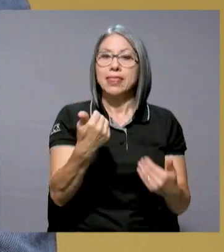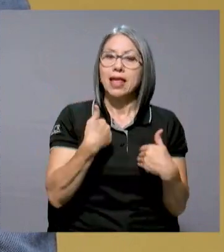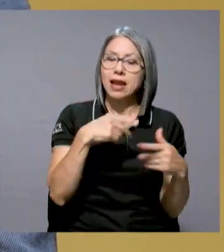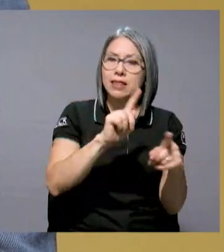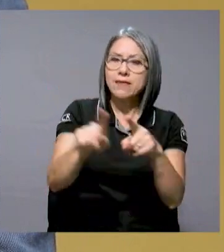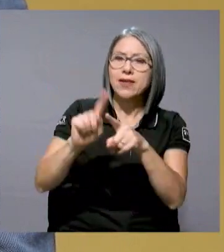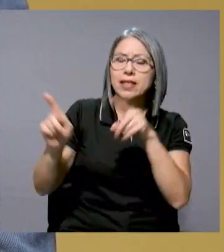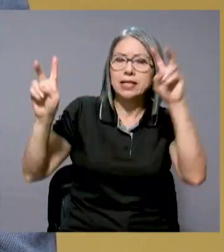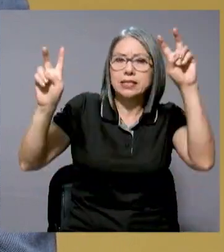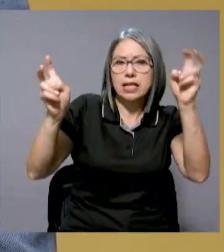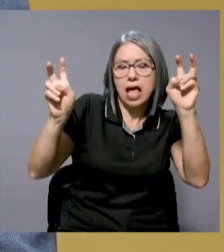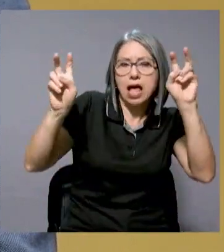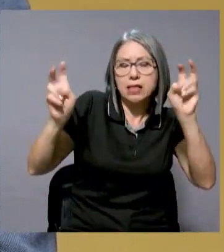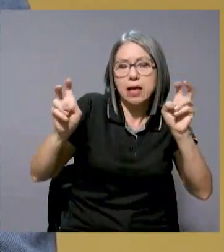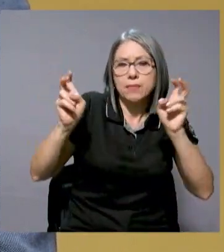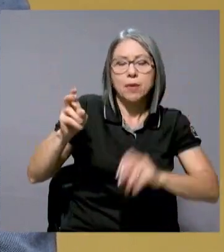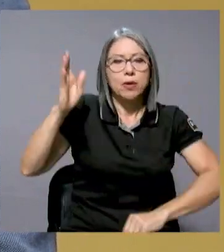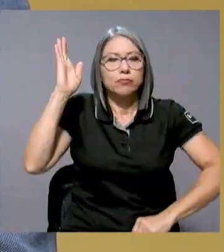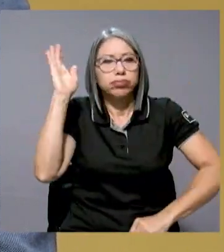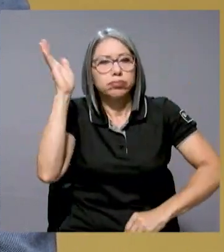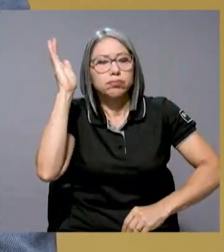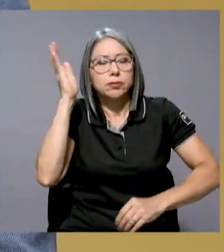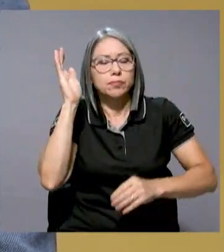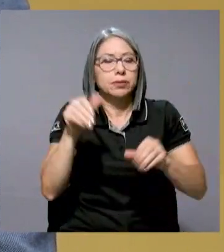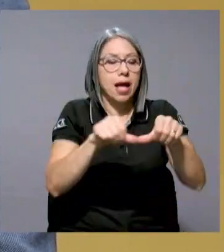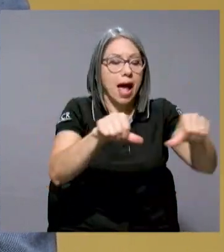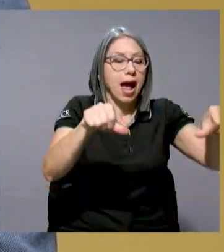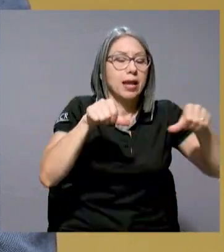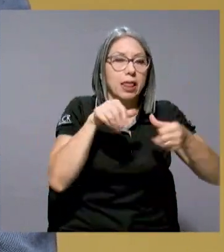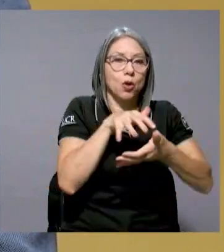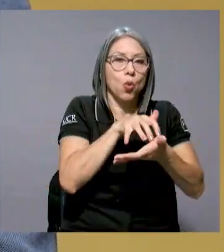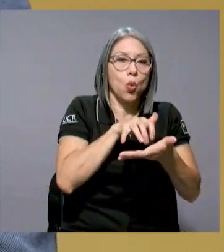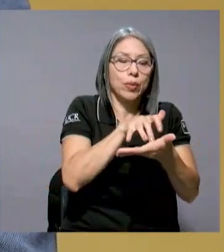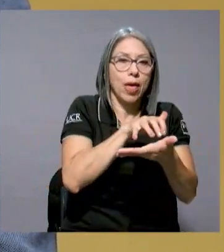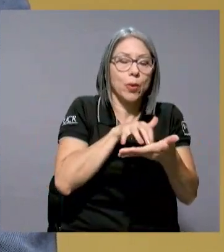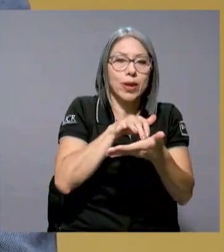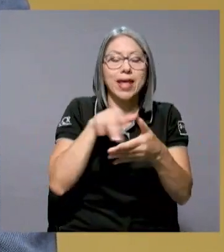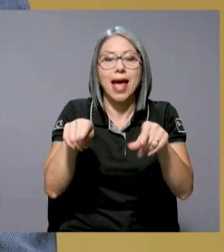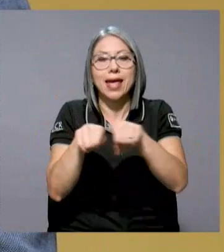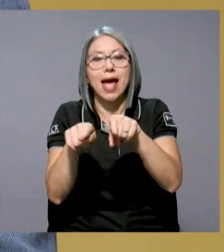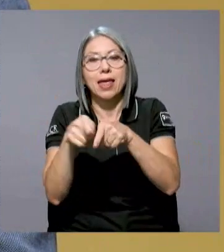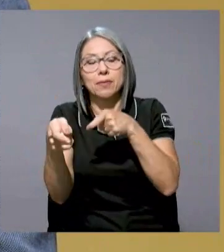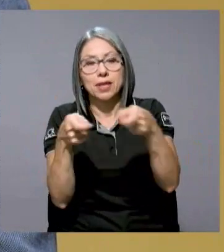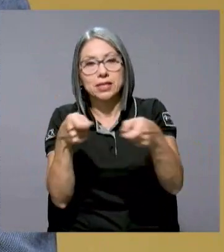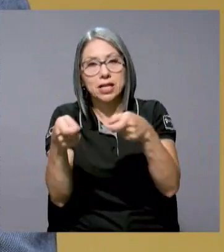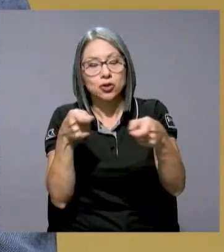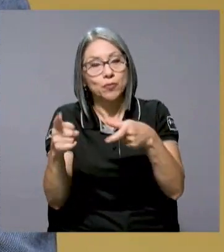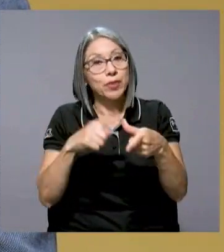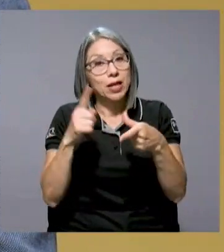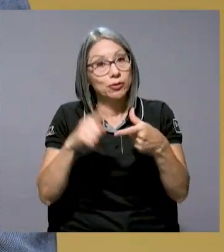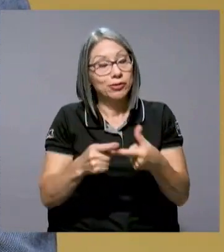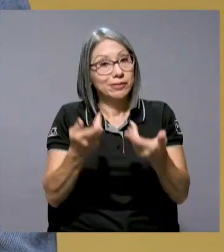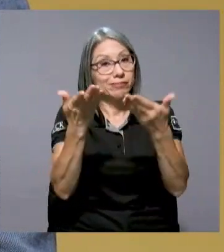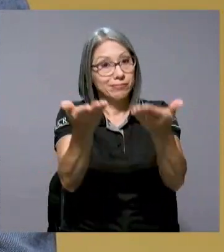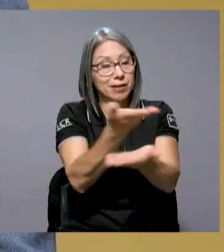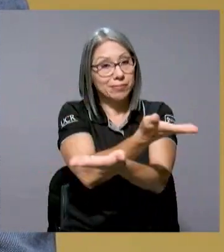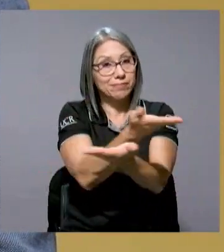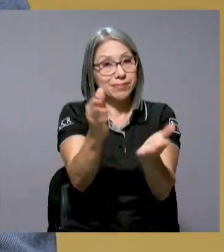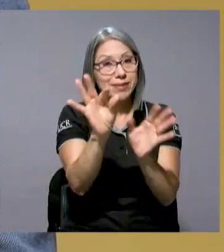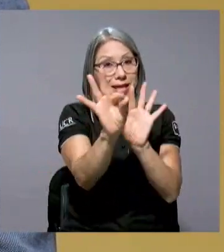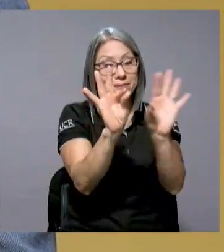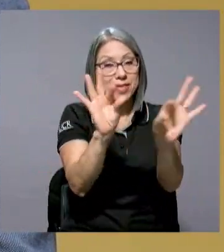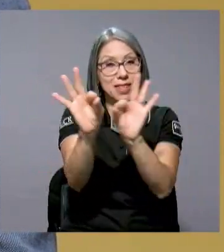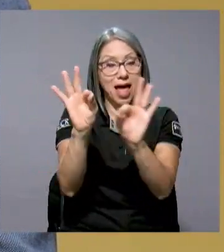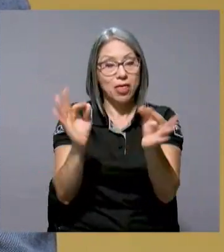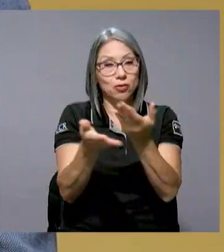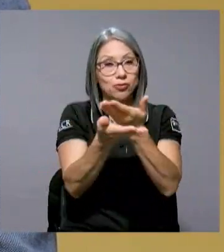ponencias precisamente en el área de contaduría y administración, así que cordialmente invitados a todos